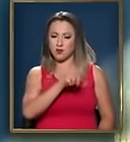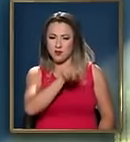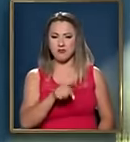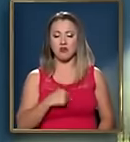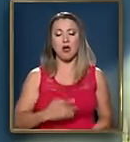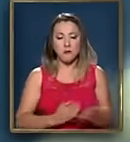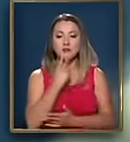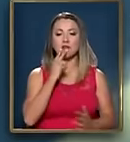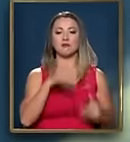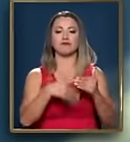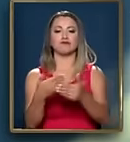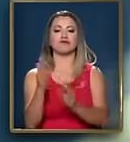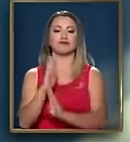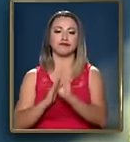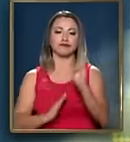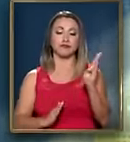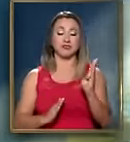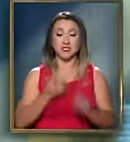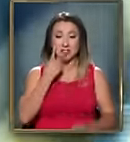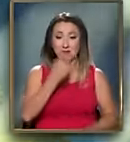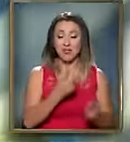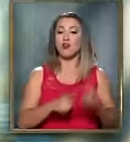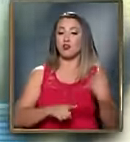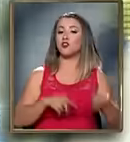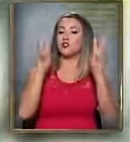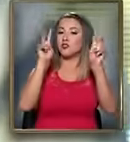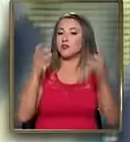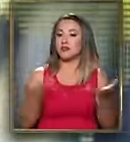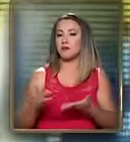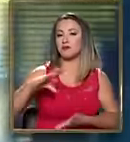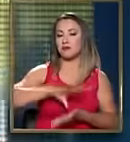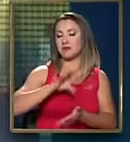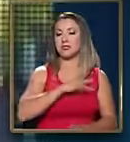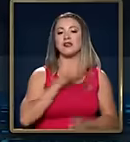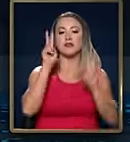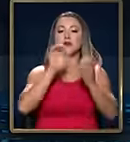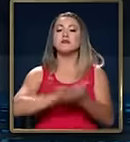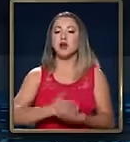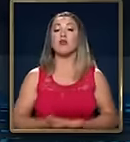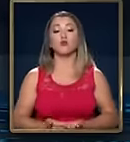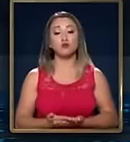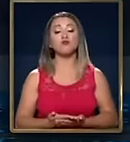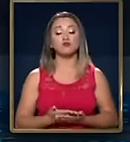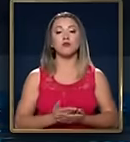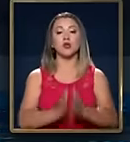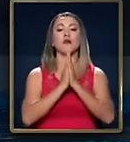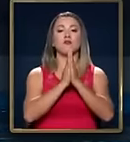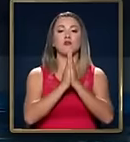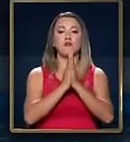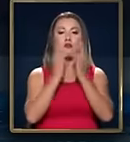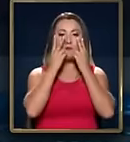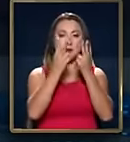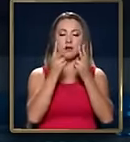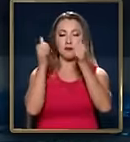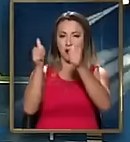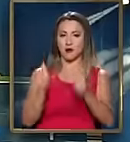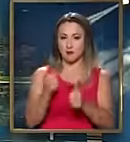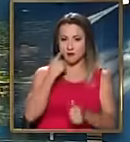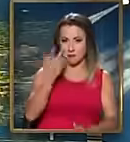la vida, weón. Mira, hay otro tema en nuestro país que es la salud. Por favor, miren este cartel.